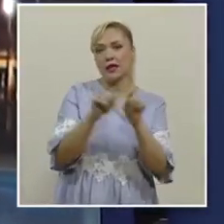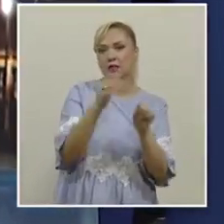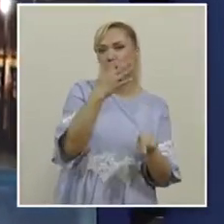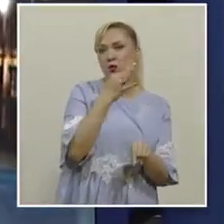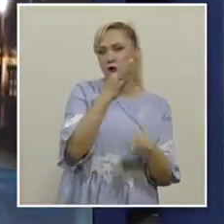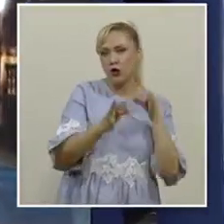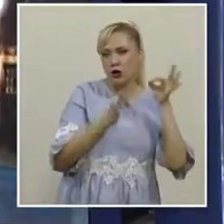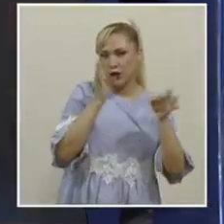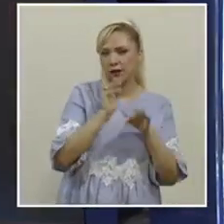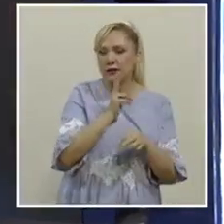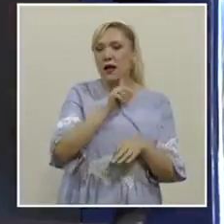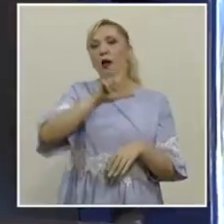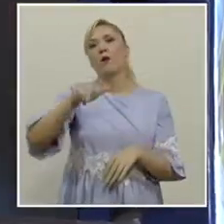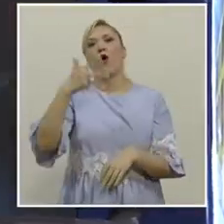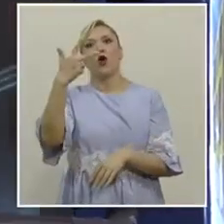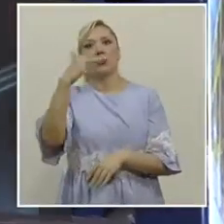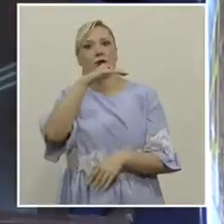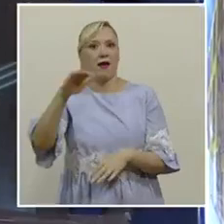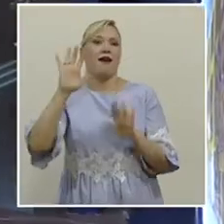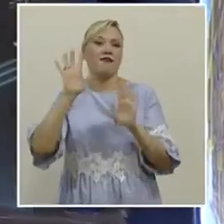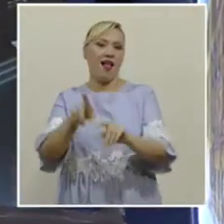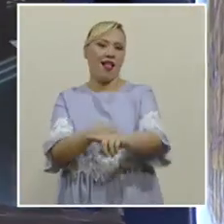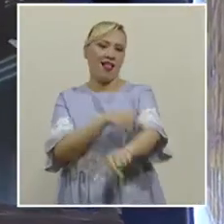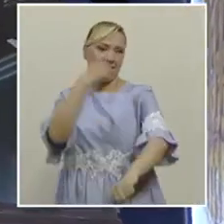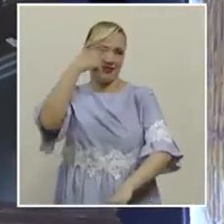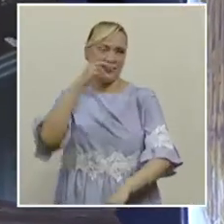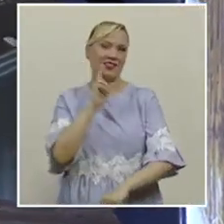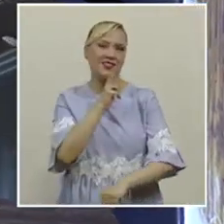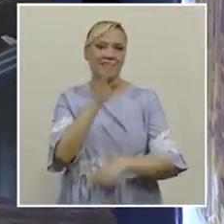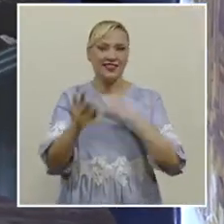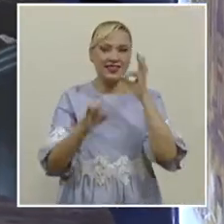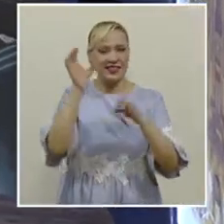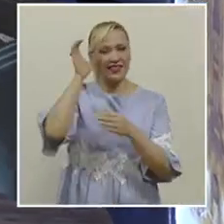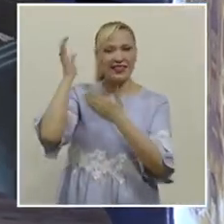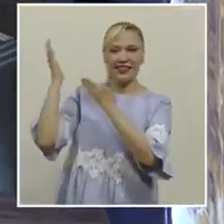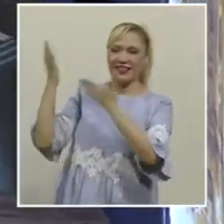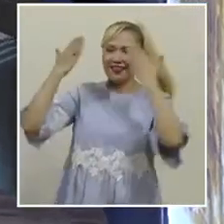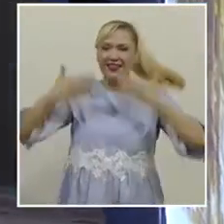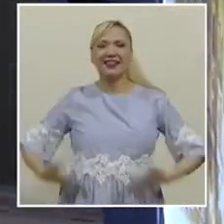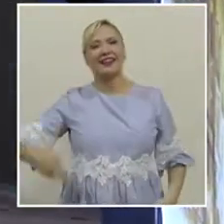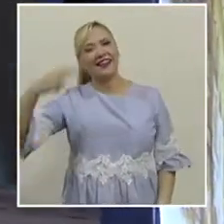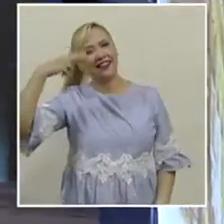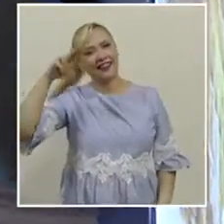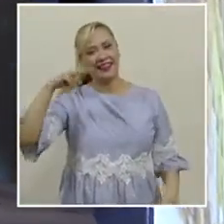y a las 20:30 el noticiero nocturno. Soy Citlali Pérez. Gracias